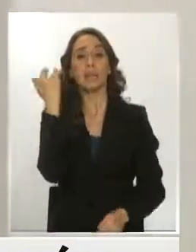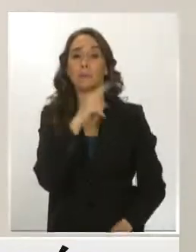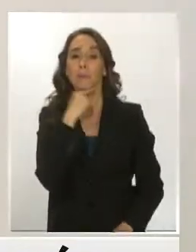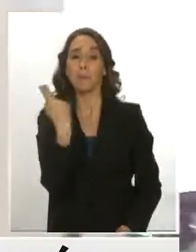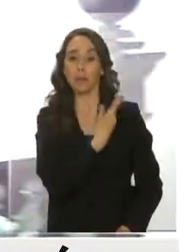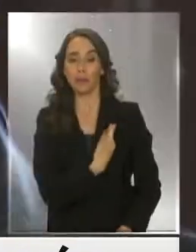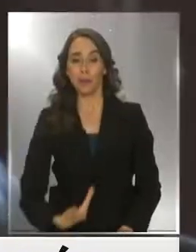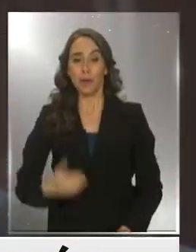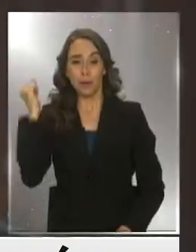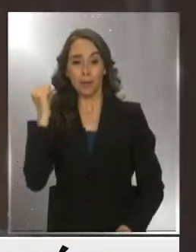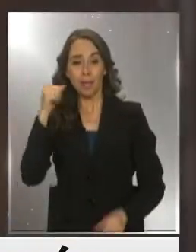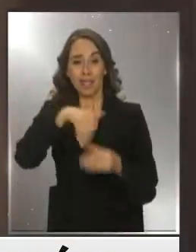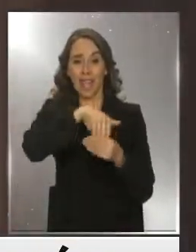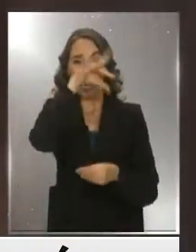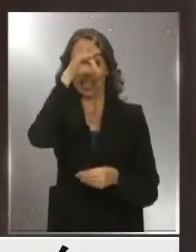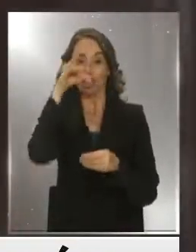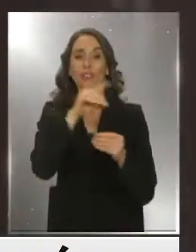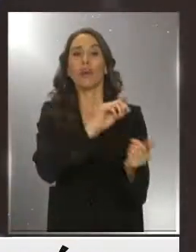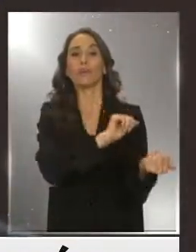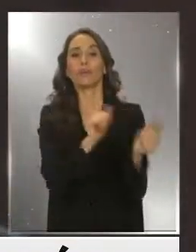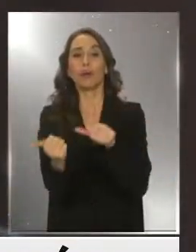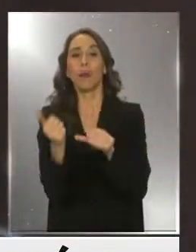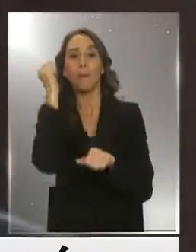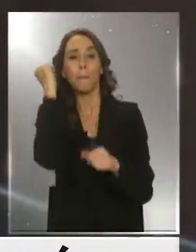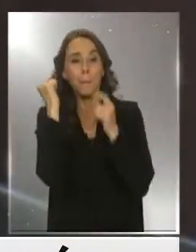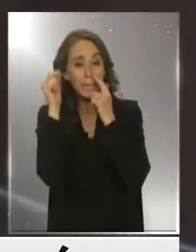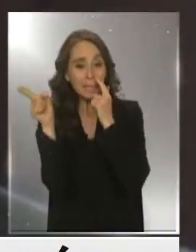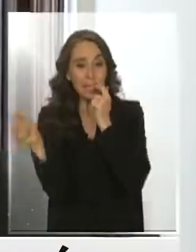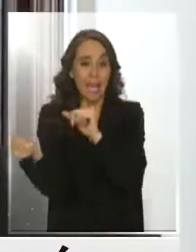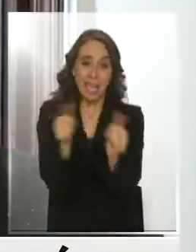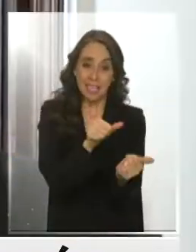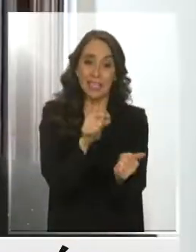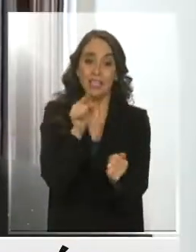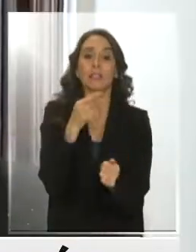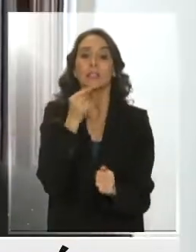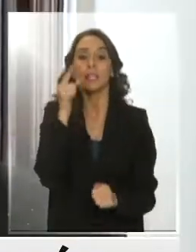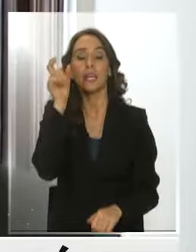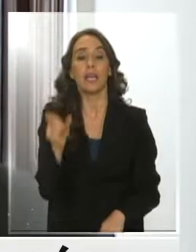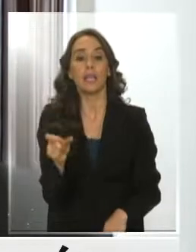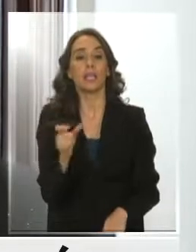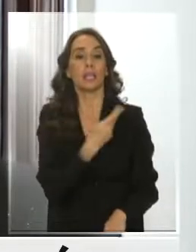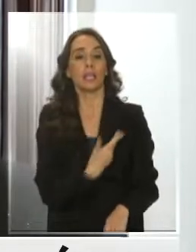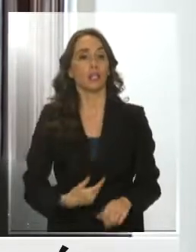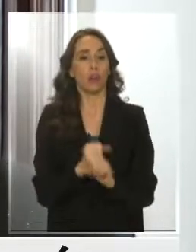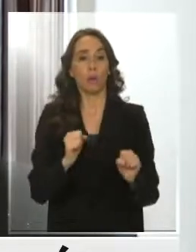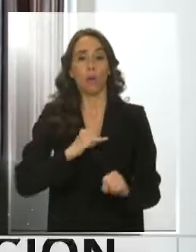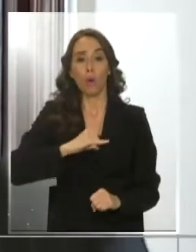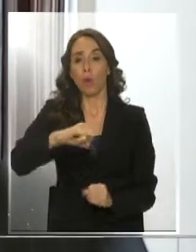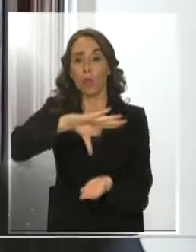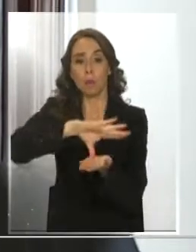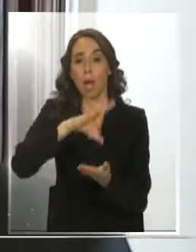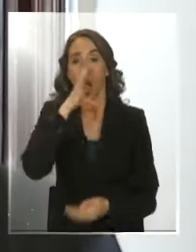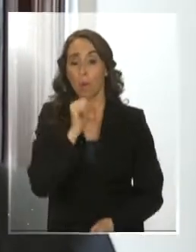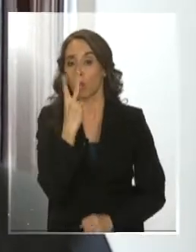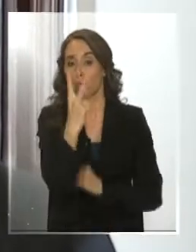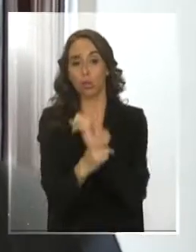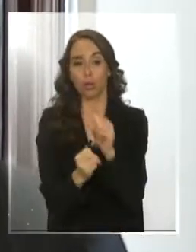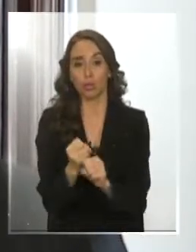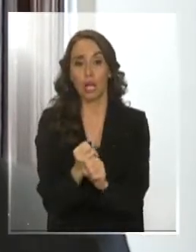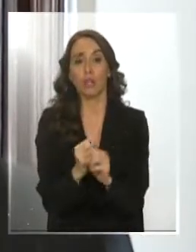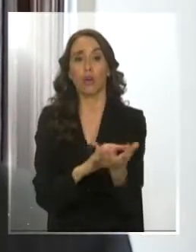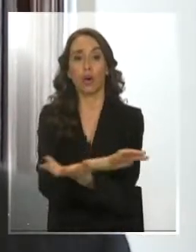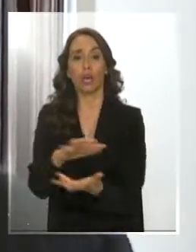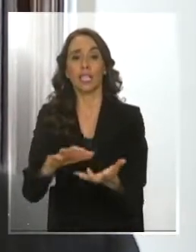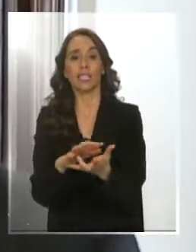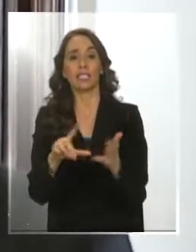manos de Sebastián Piñera reaparece exigiendo la salida de la Moneda. Es que este país no aguanta dos años así. Hay una crisis de legitimidad